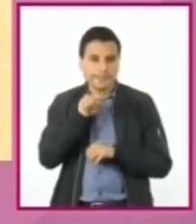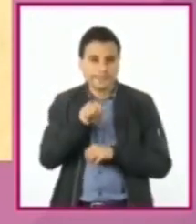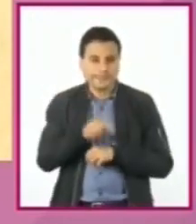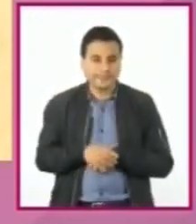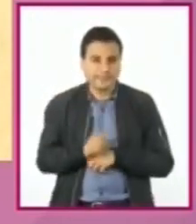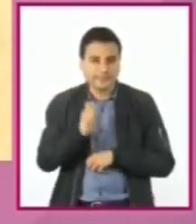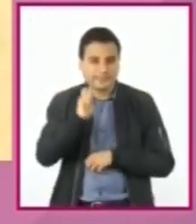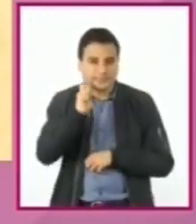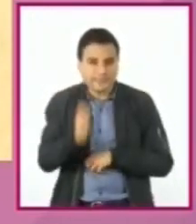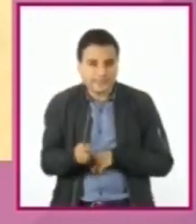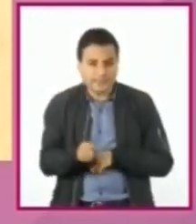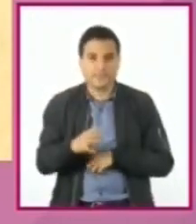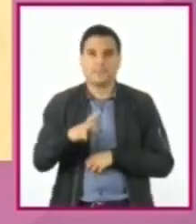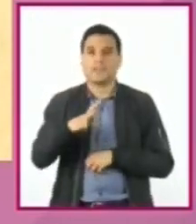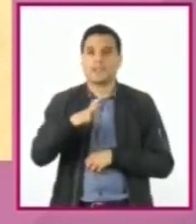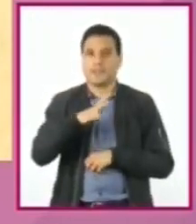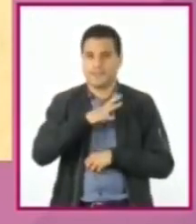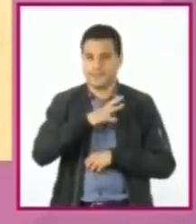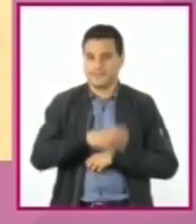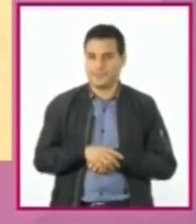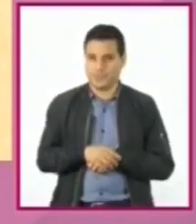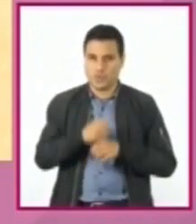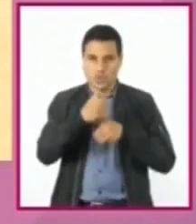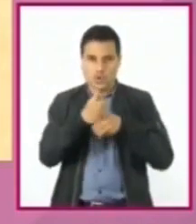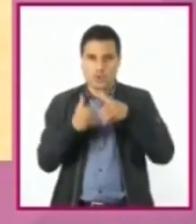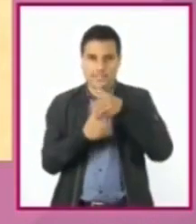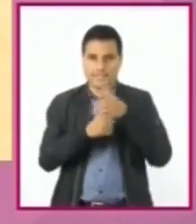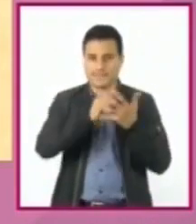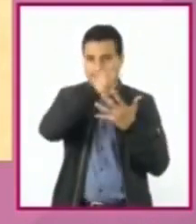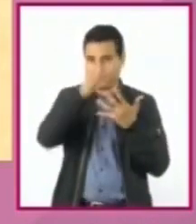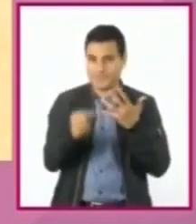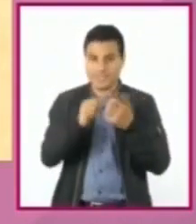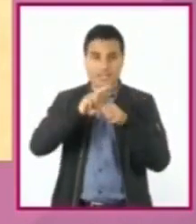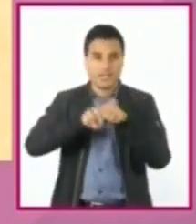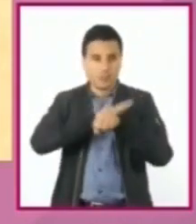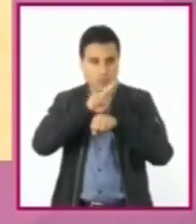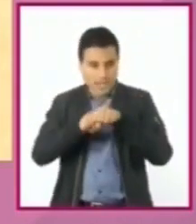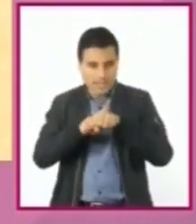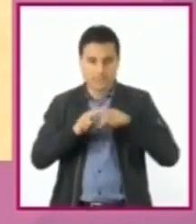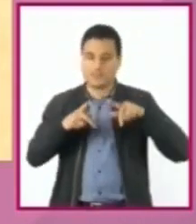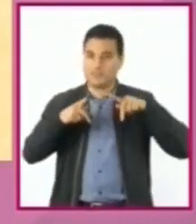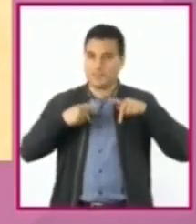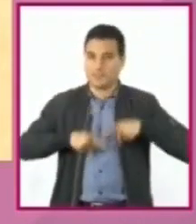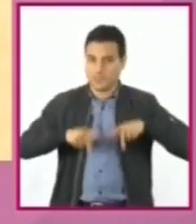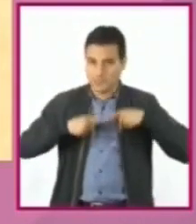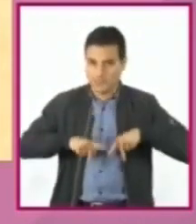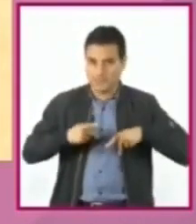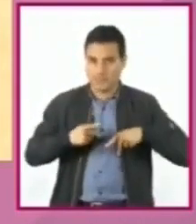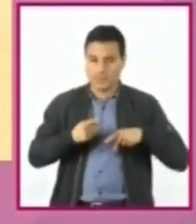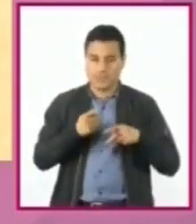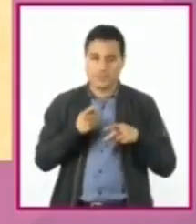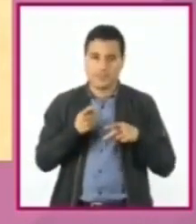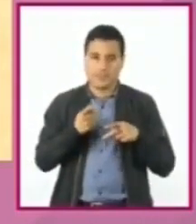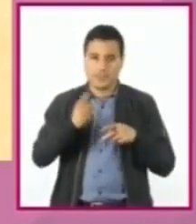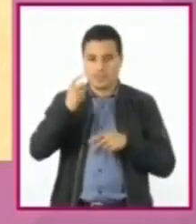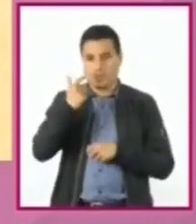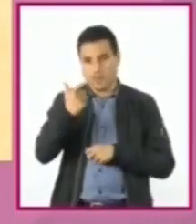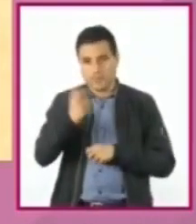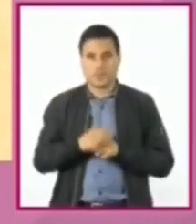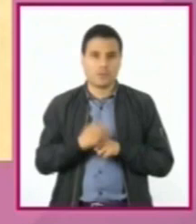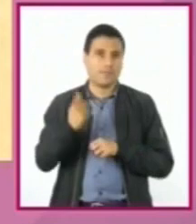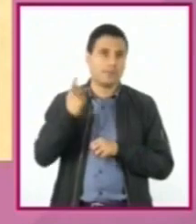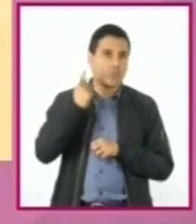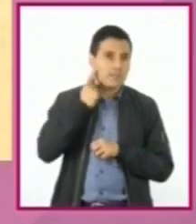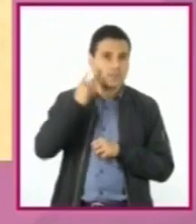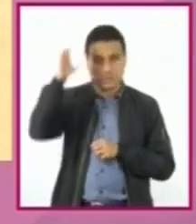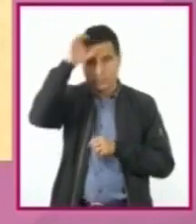la distribución y la relación que guardan los elementos naturales, sociales, culturales, económicos y políticos